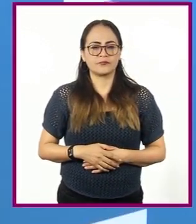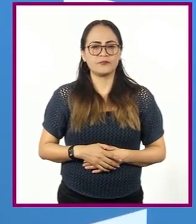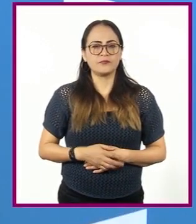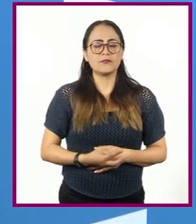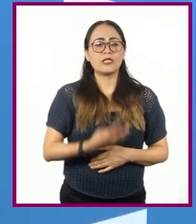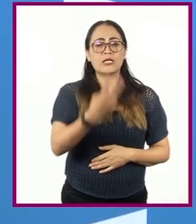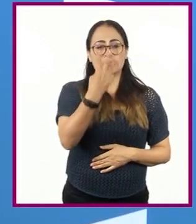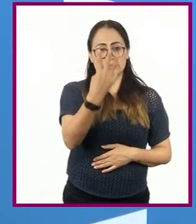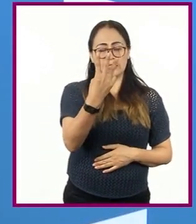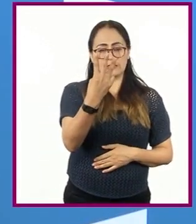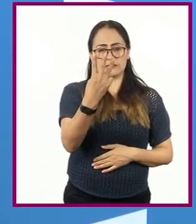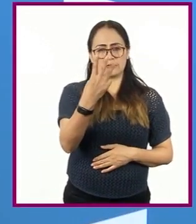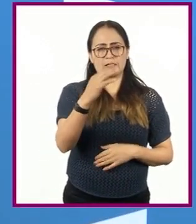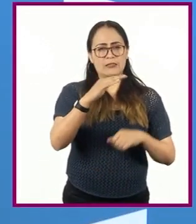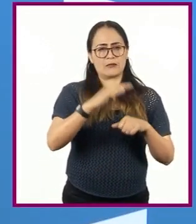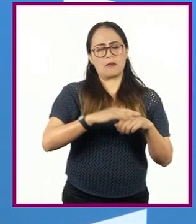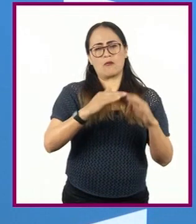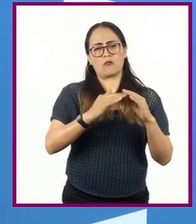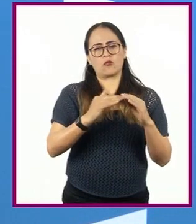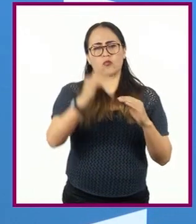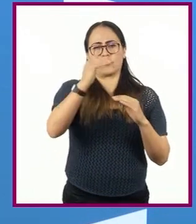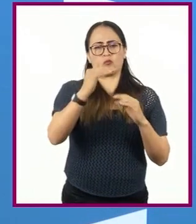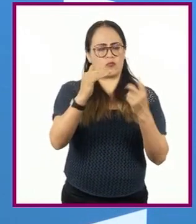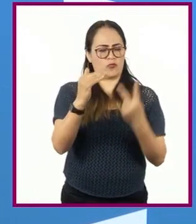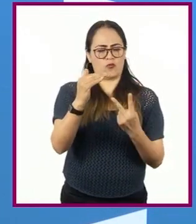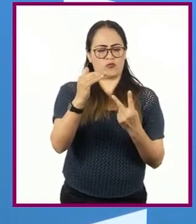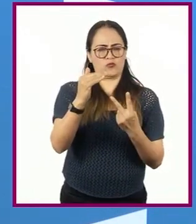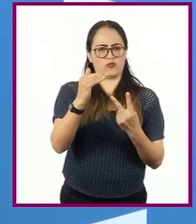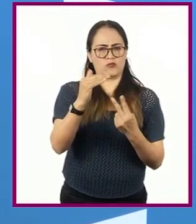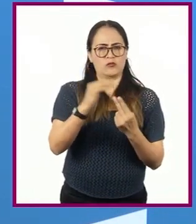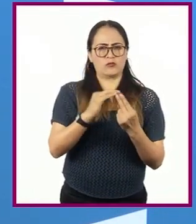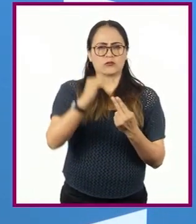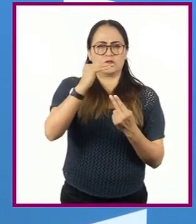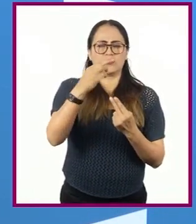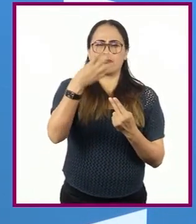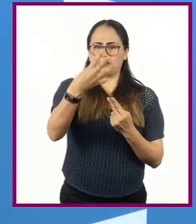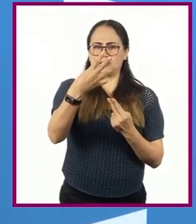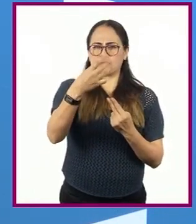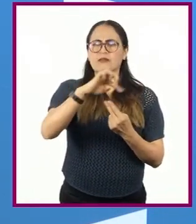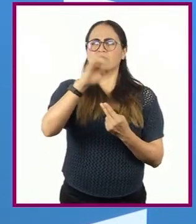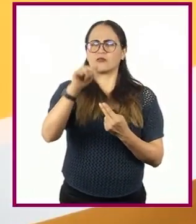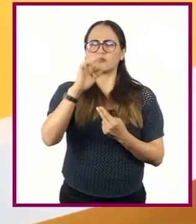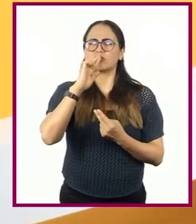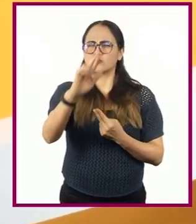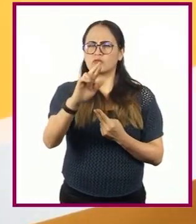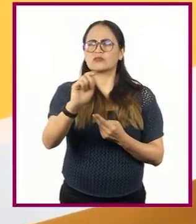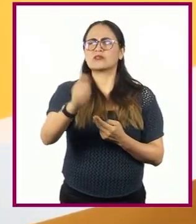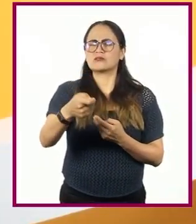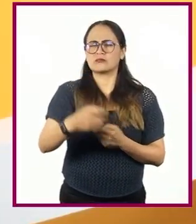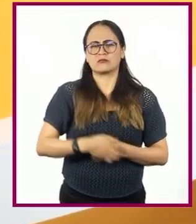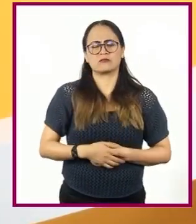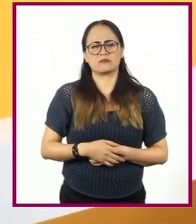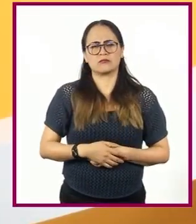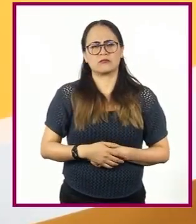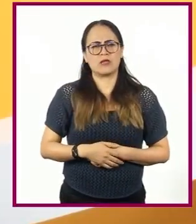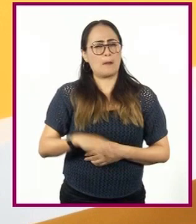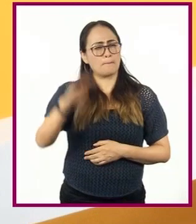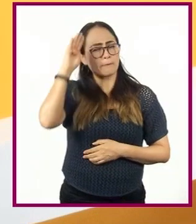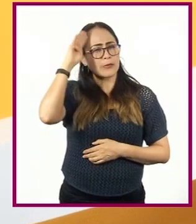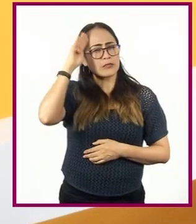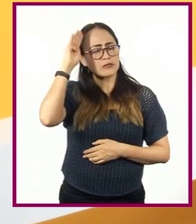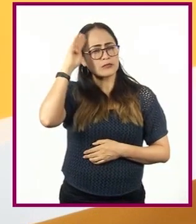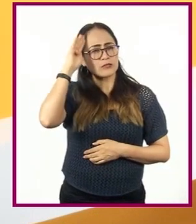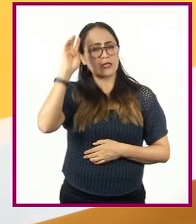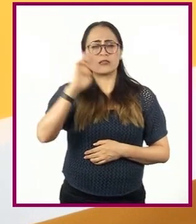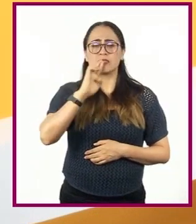3, que es sucesor de 2, al resultado de la operación? ¿Qué opinan? ¿Piensan que el resultado también